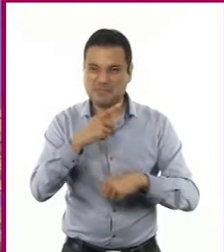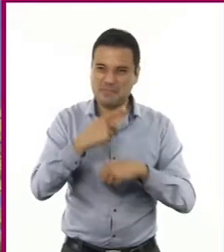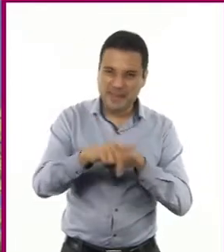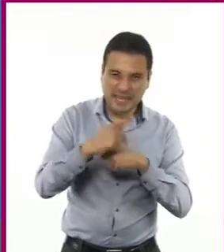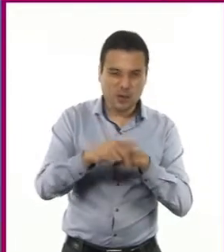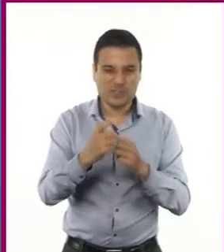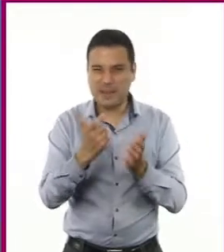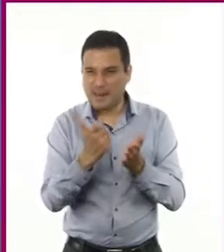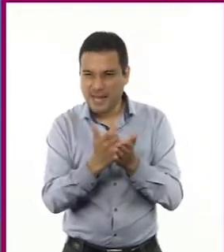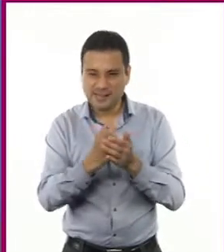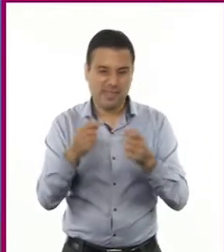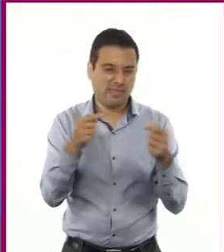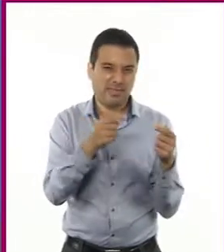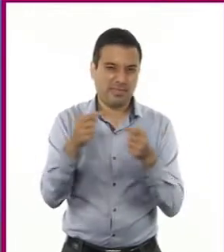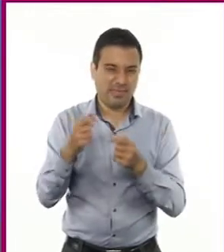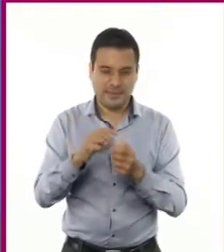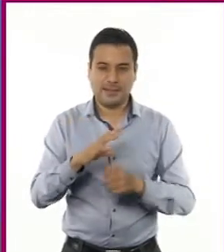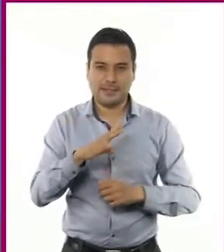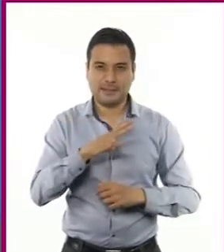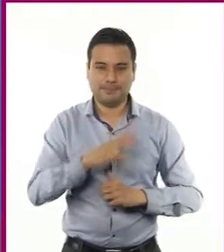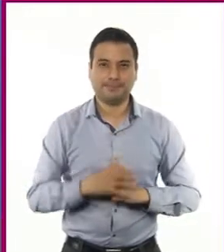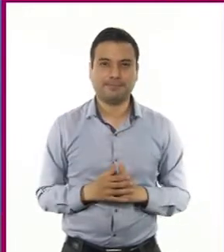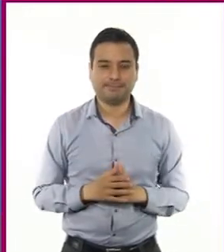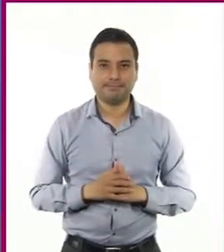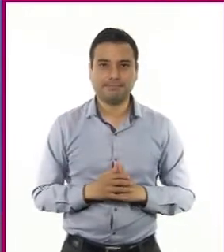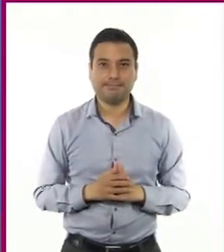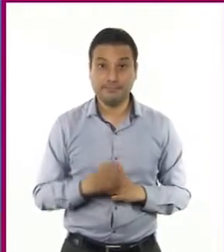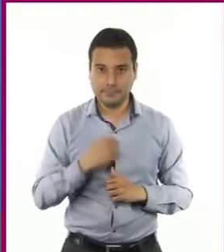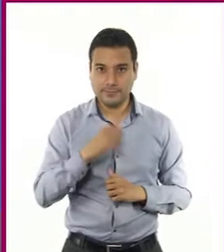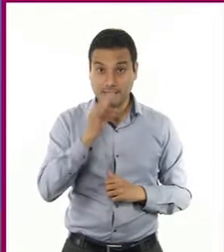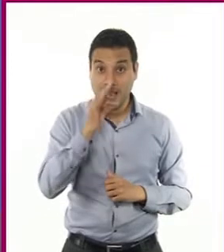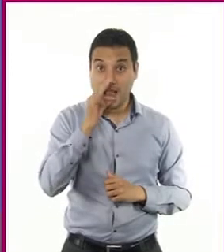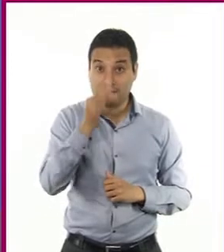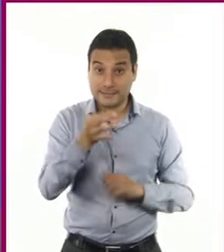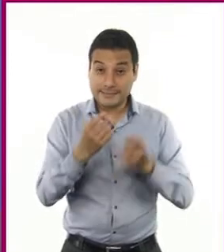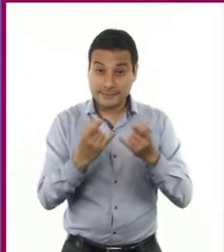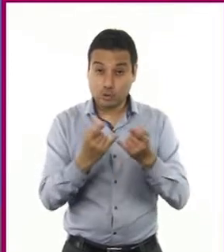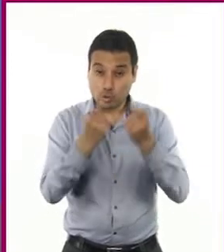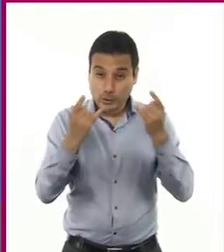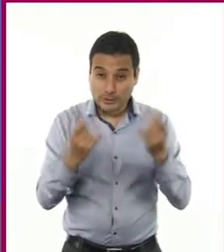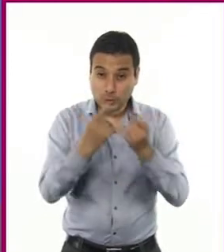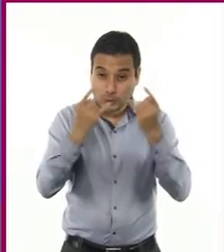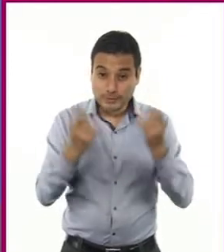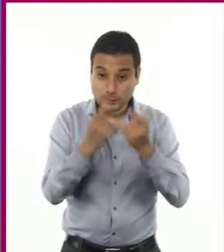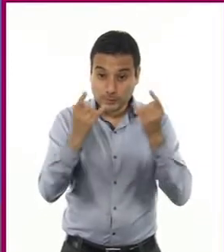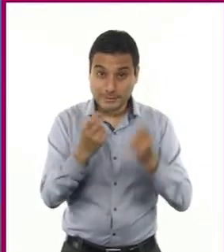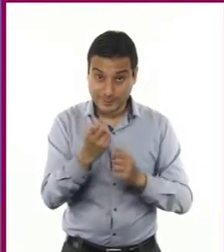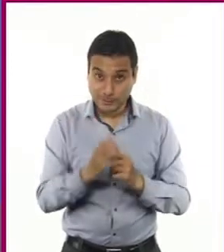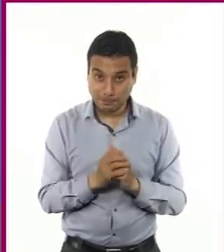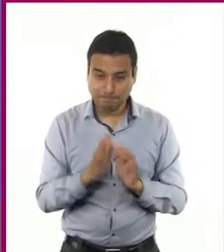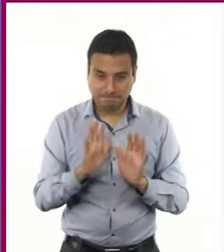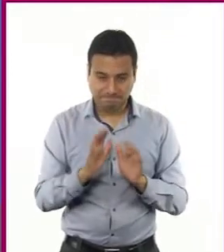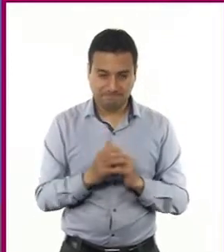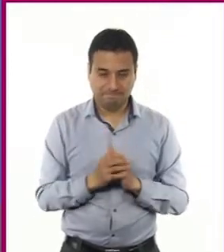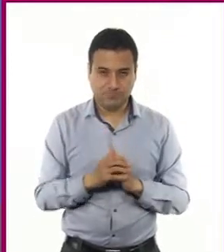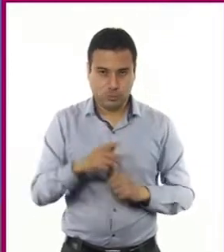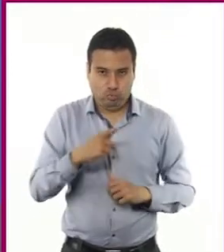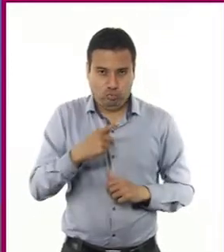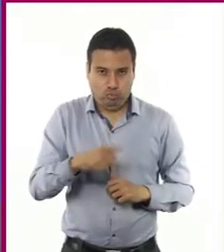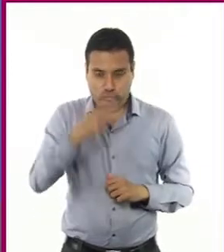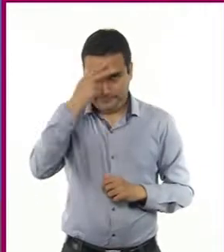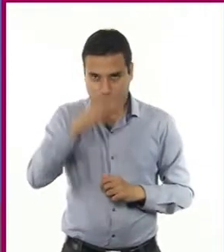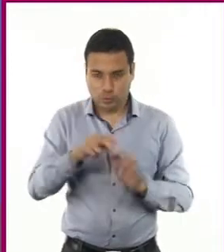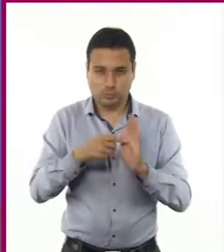conflictos. Antes de comentar la trayectoria histórica en donde se fue fraguando esta transición en el sistema político